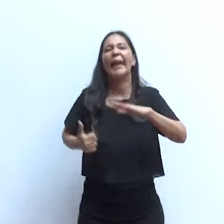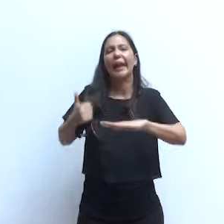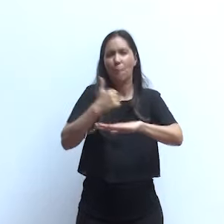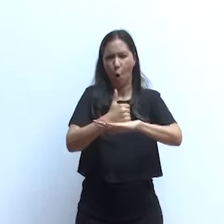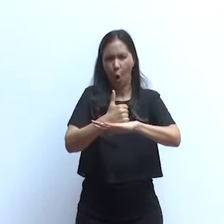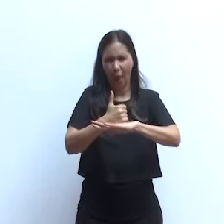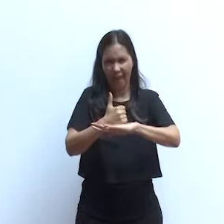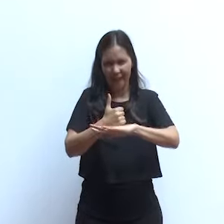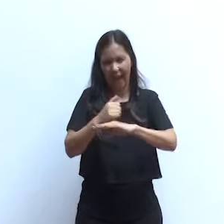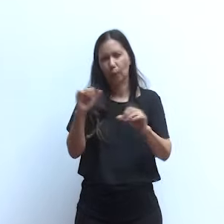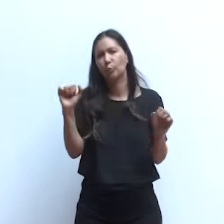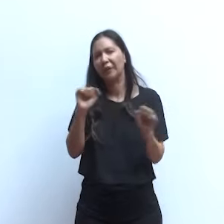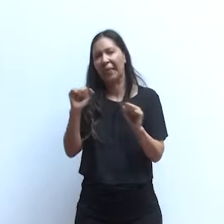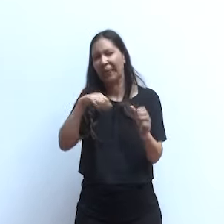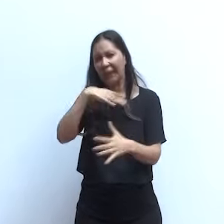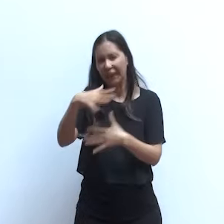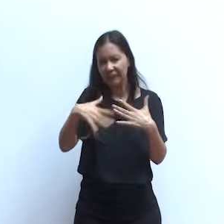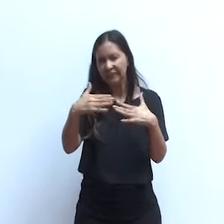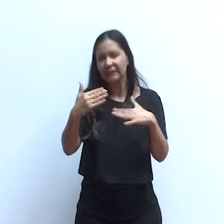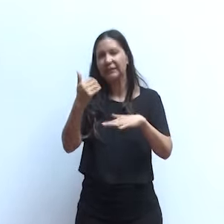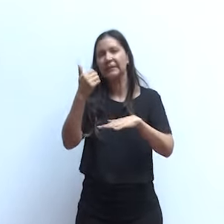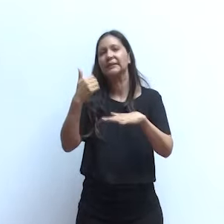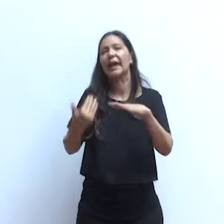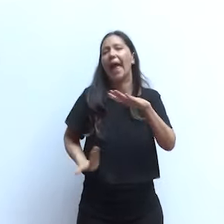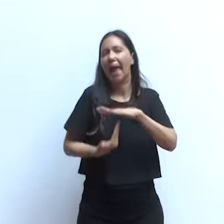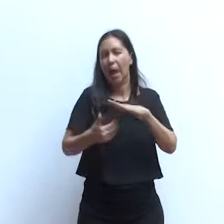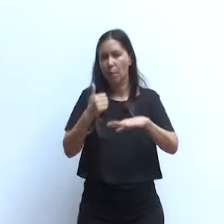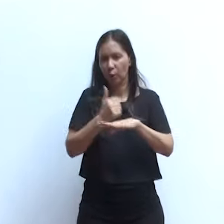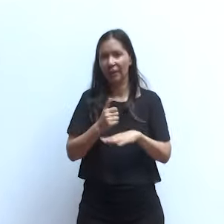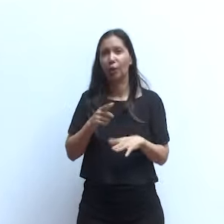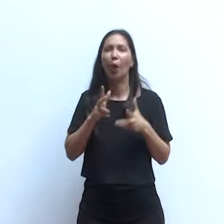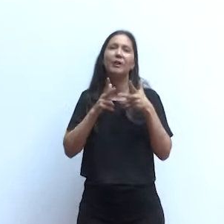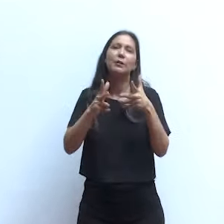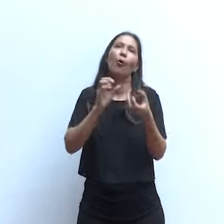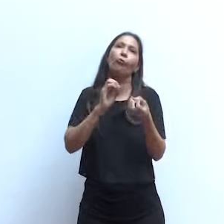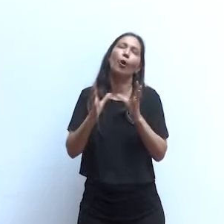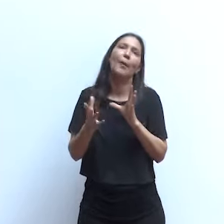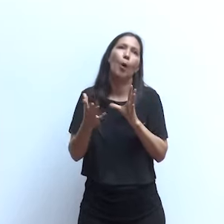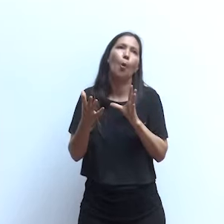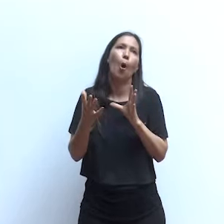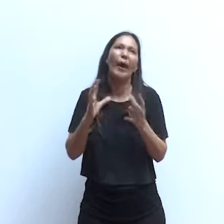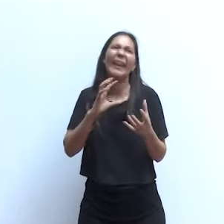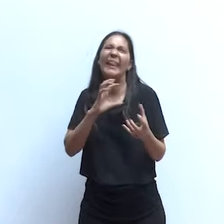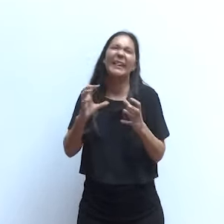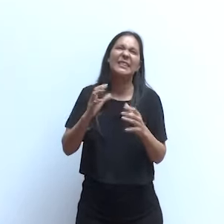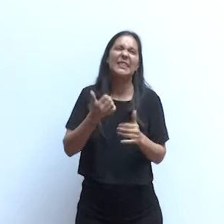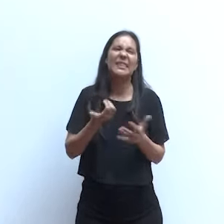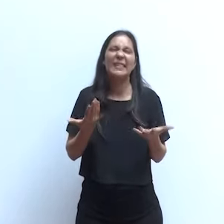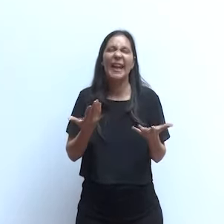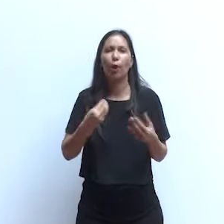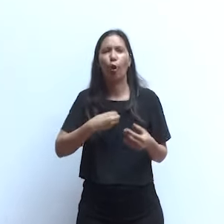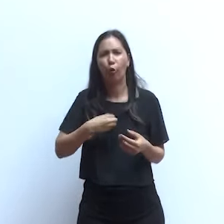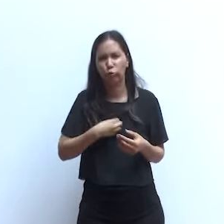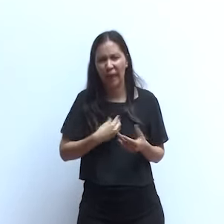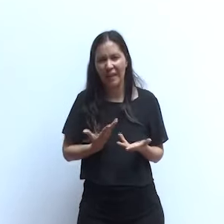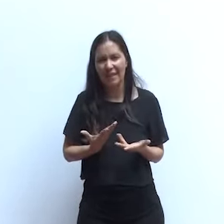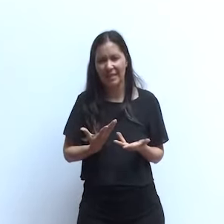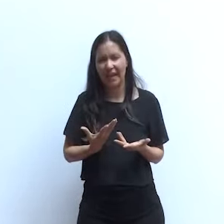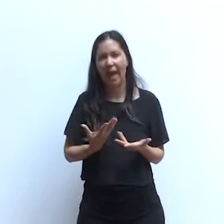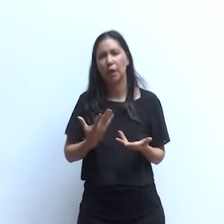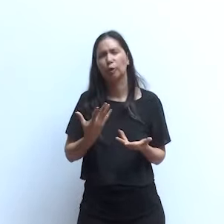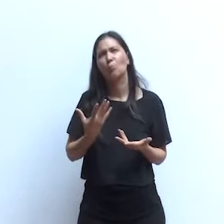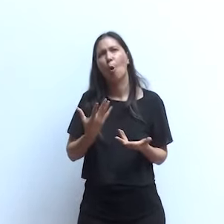confianza pero que pero que aquí es esta crisis es una él dice es un extraña crisis de